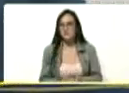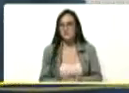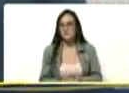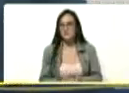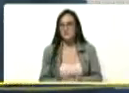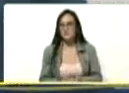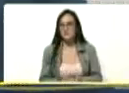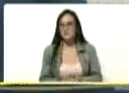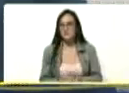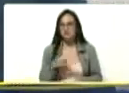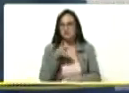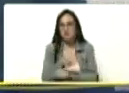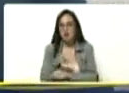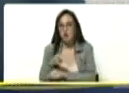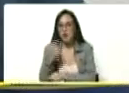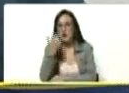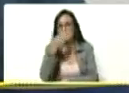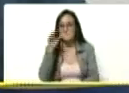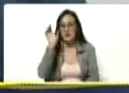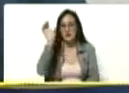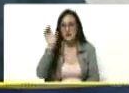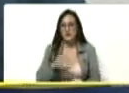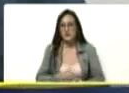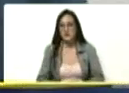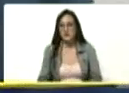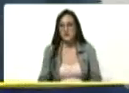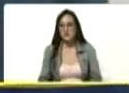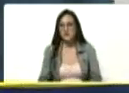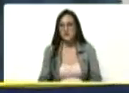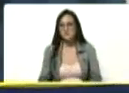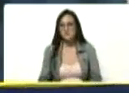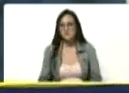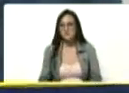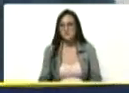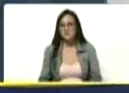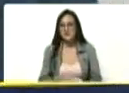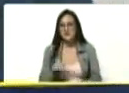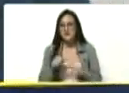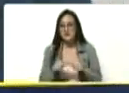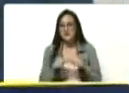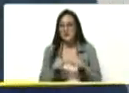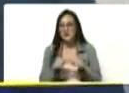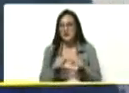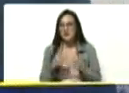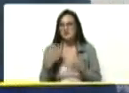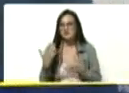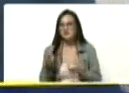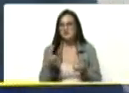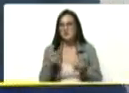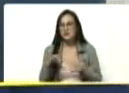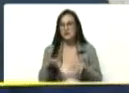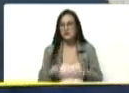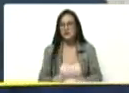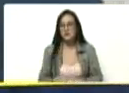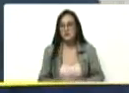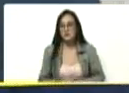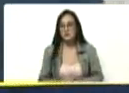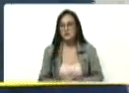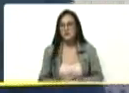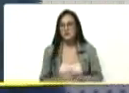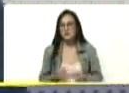la imposición imperialista que quiere seguir manteniendo su hegemonía, hay